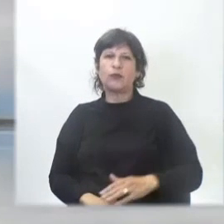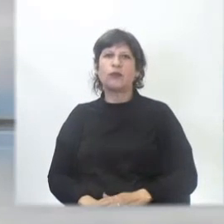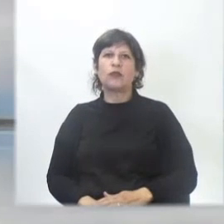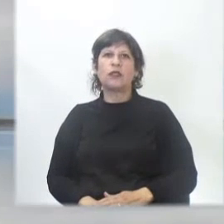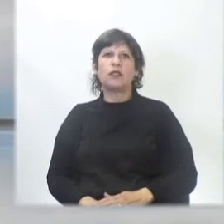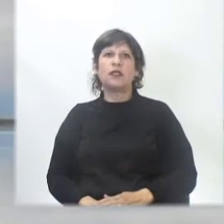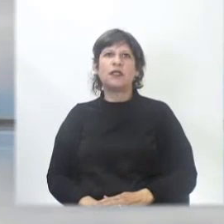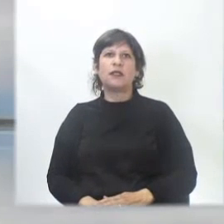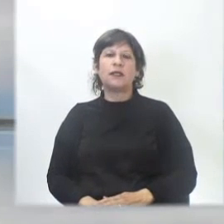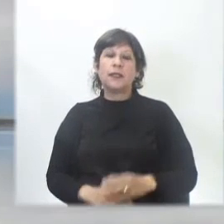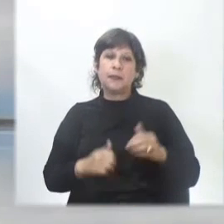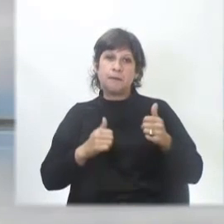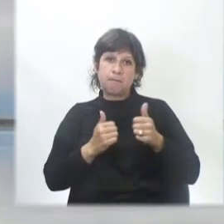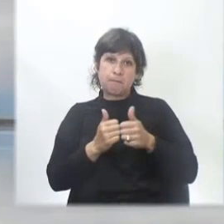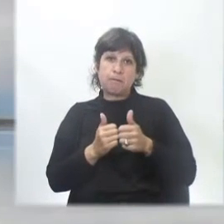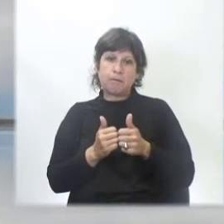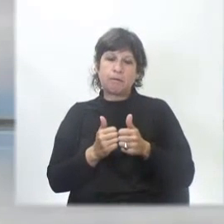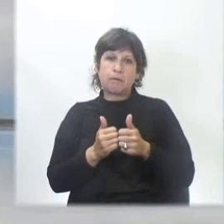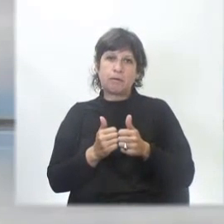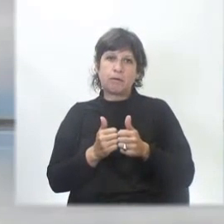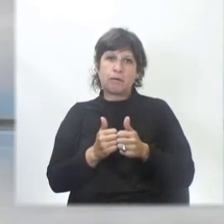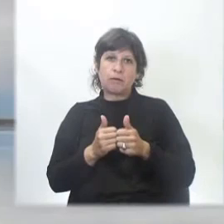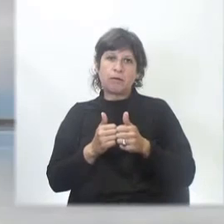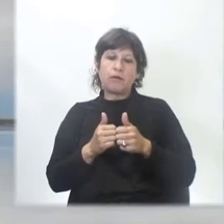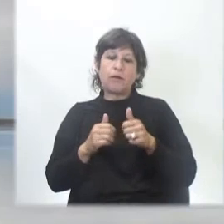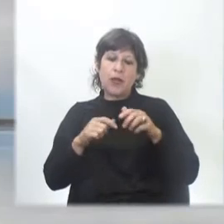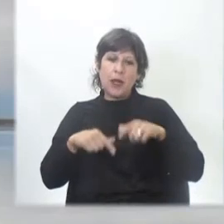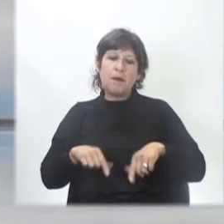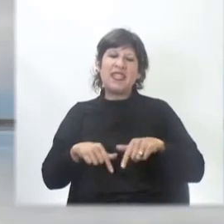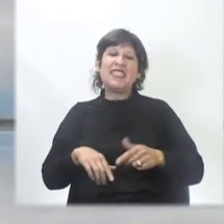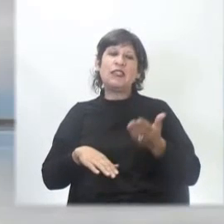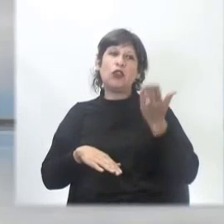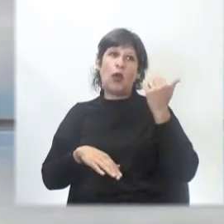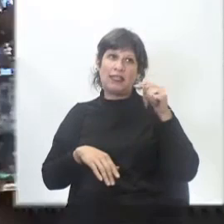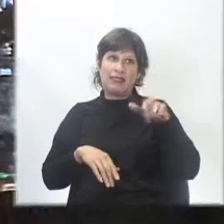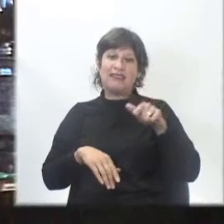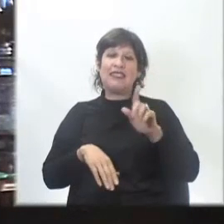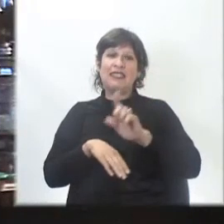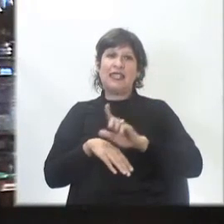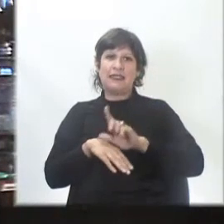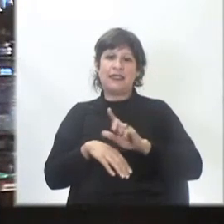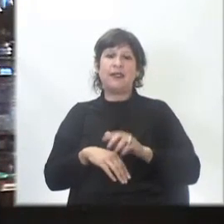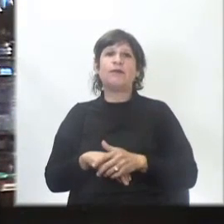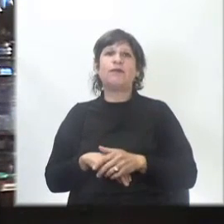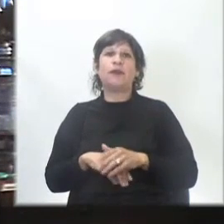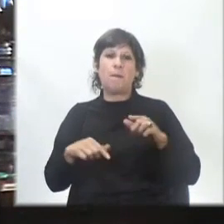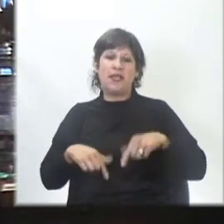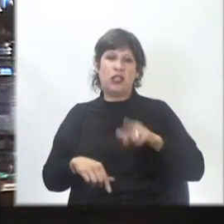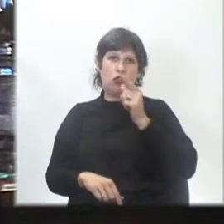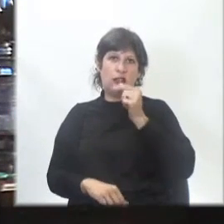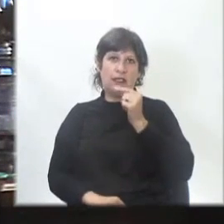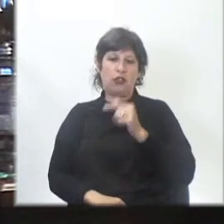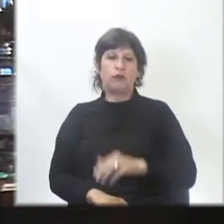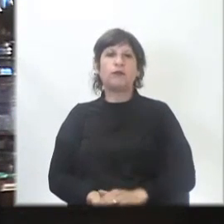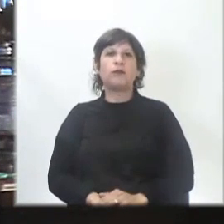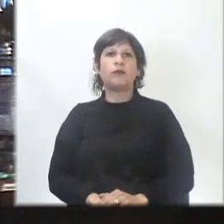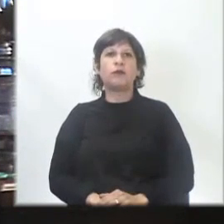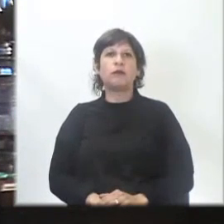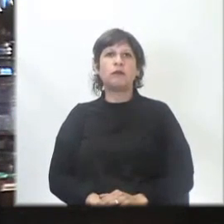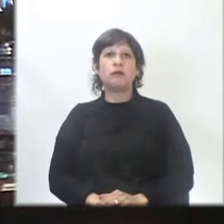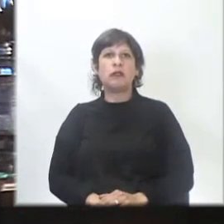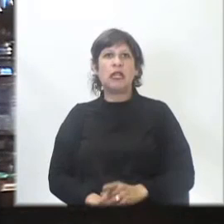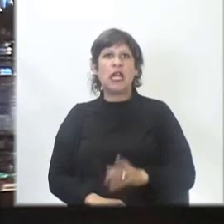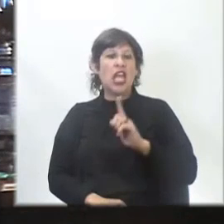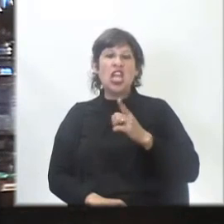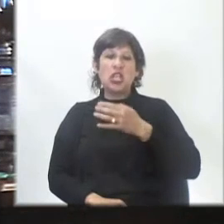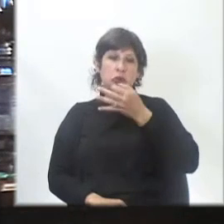con el ministro en aquel entonces, Jorge Larrañaga, el ministro del Interior. Y no hizo una mención a